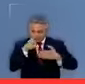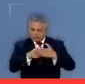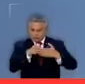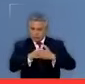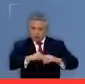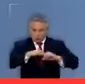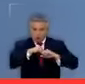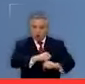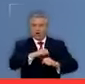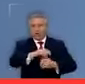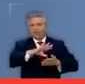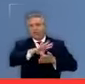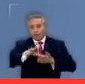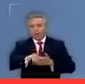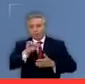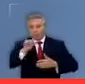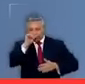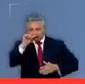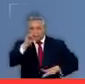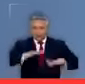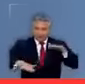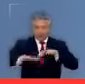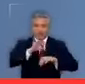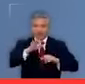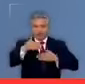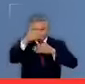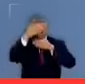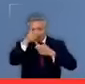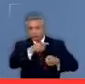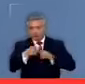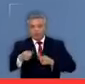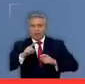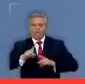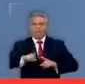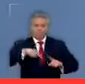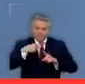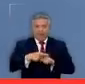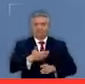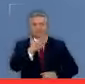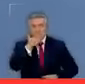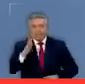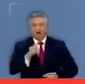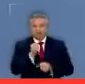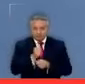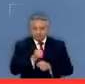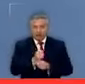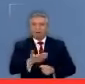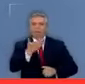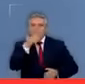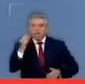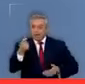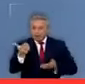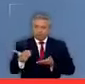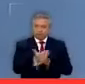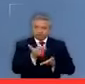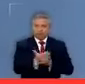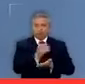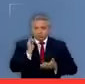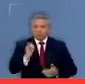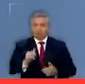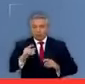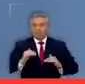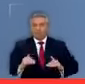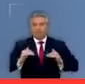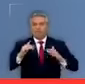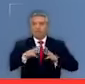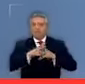delincuencia y el narcotráfico y el terrorismo, en crear más y mejores empleos, con mejores salarios y generar